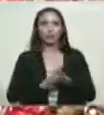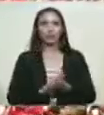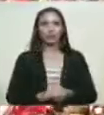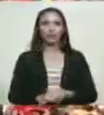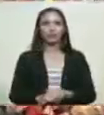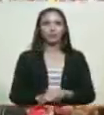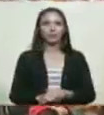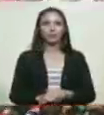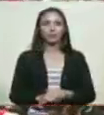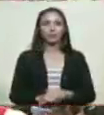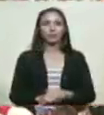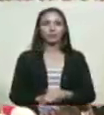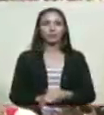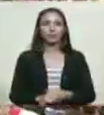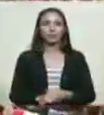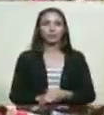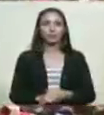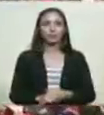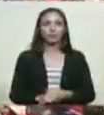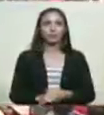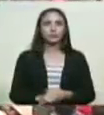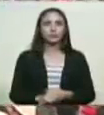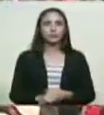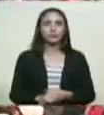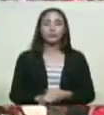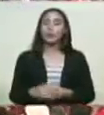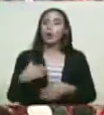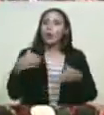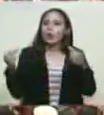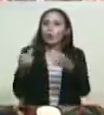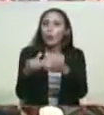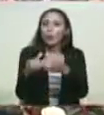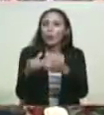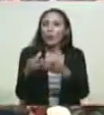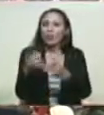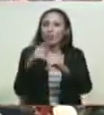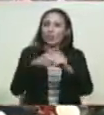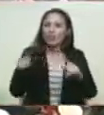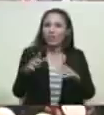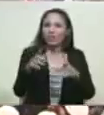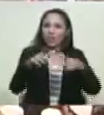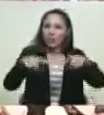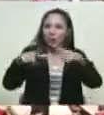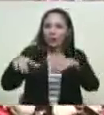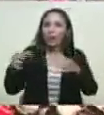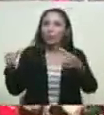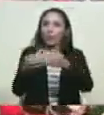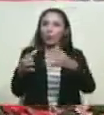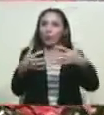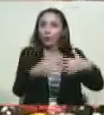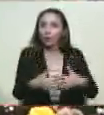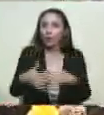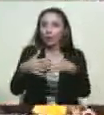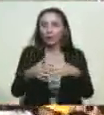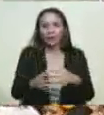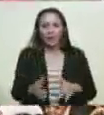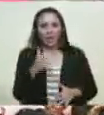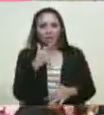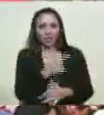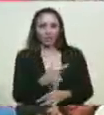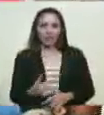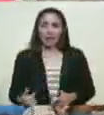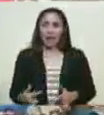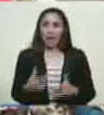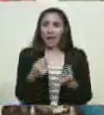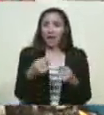soberanía. Hay un grupo de gobiernos extranjeros que dicen que no van a